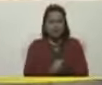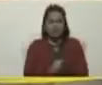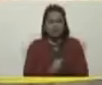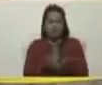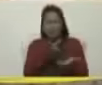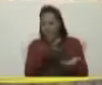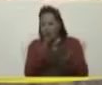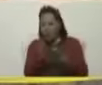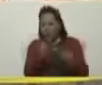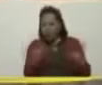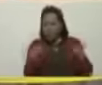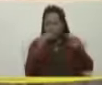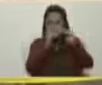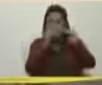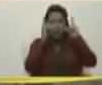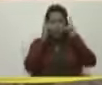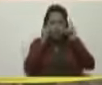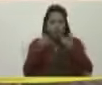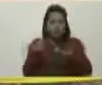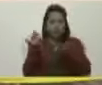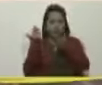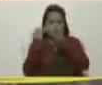casi esta obra es una fotografía